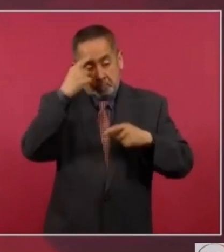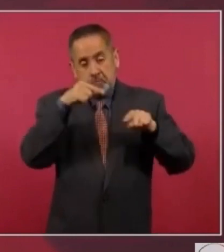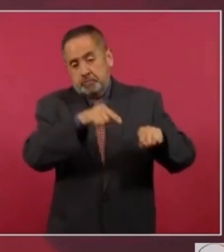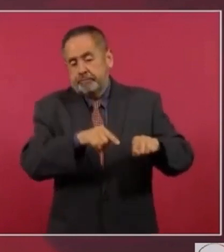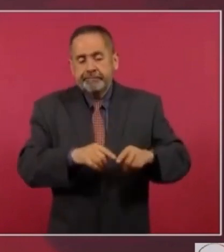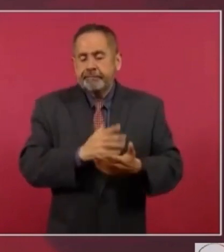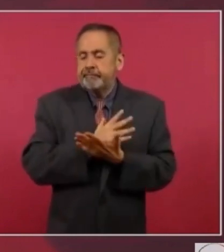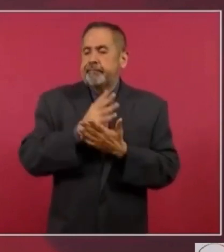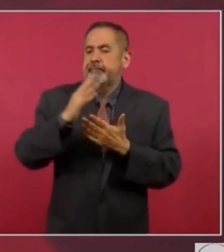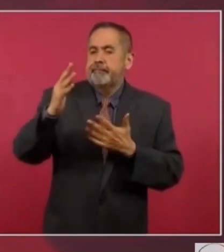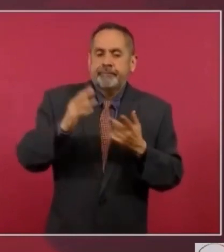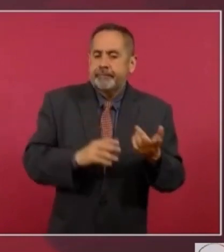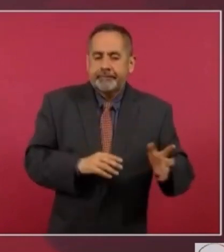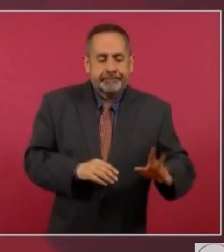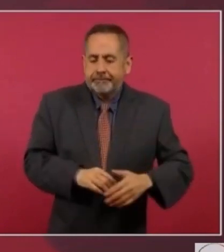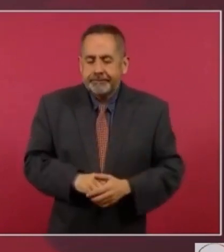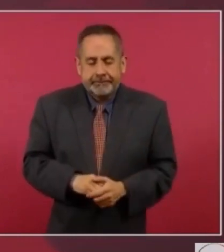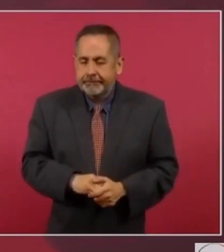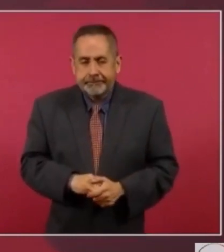Y luego,